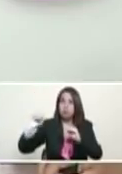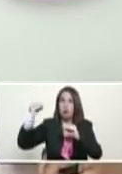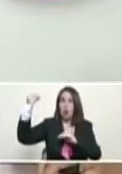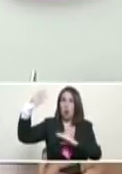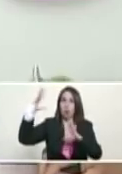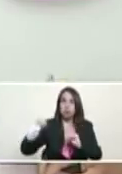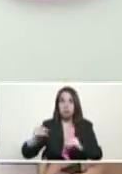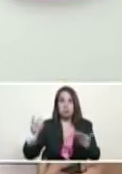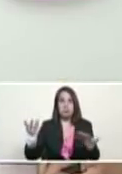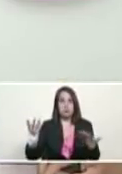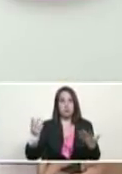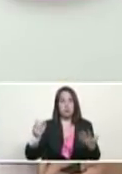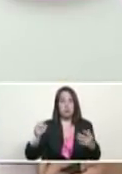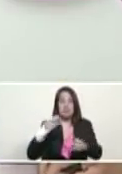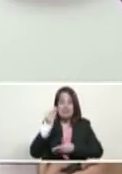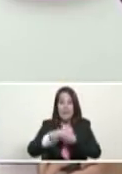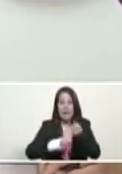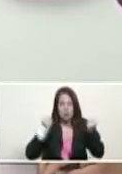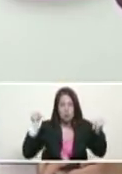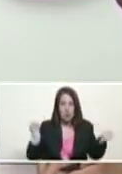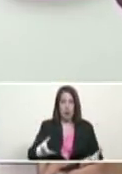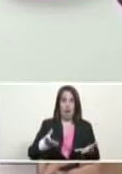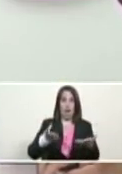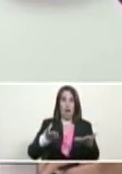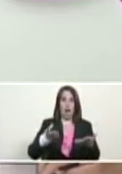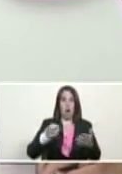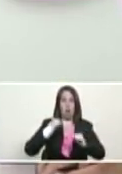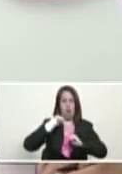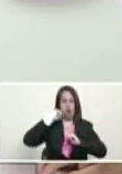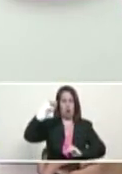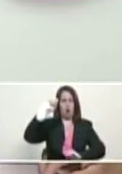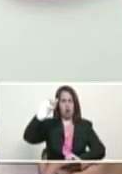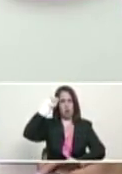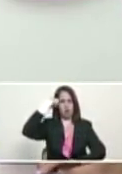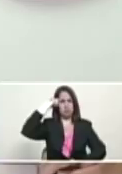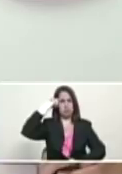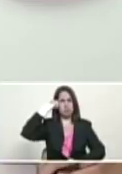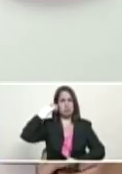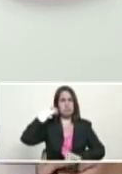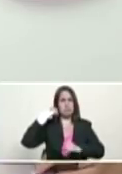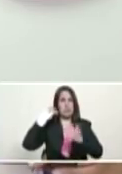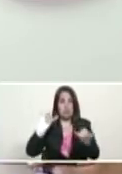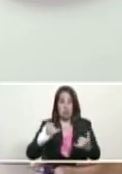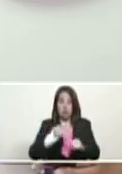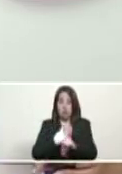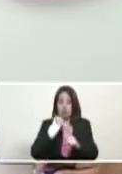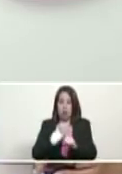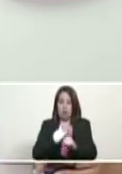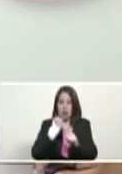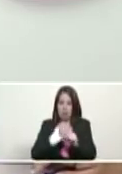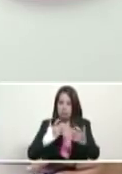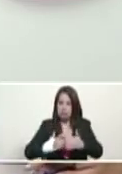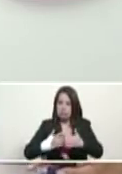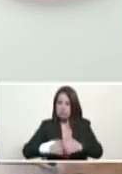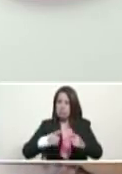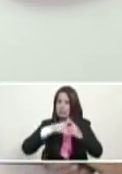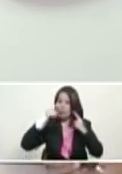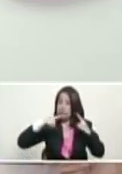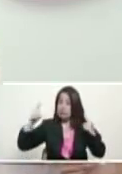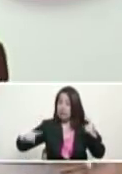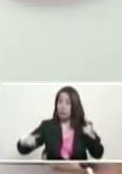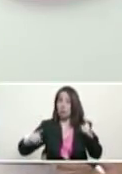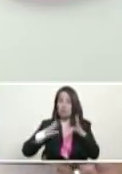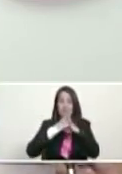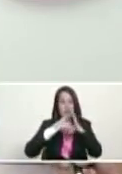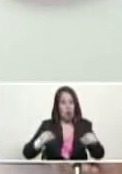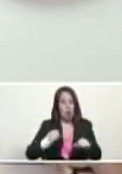lo que se ha hecho es un milagro heroico de los trabajadores de la industria eléctrica de Corpoelec, de todos